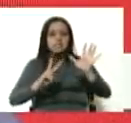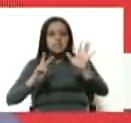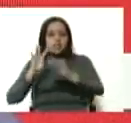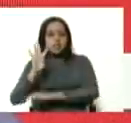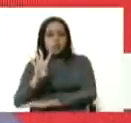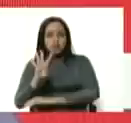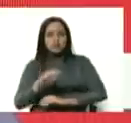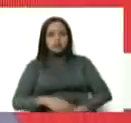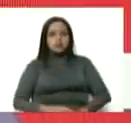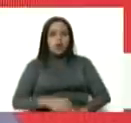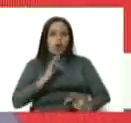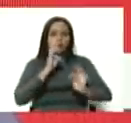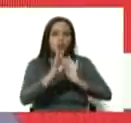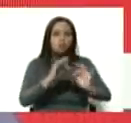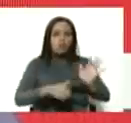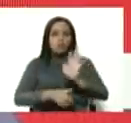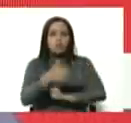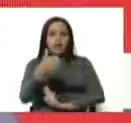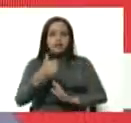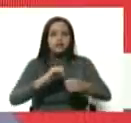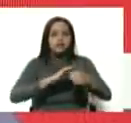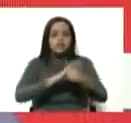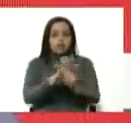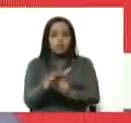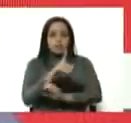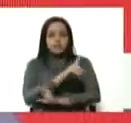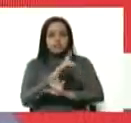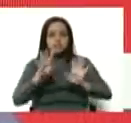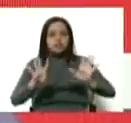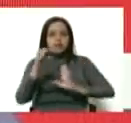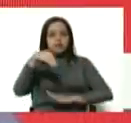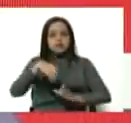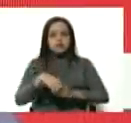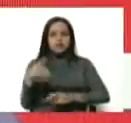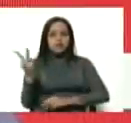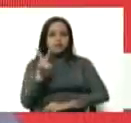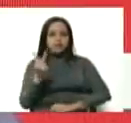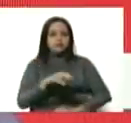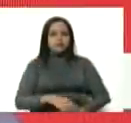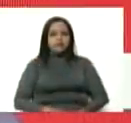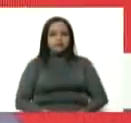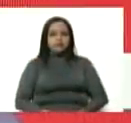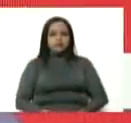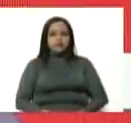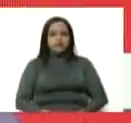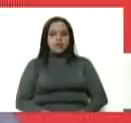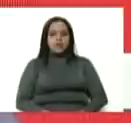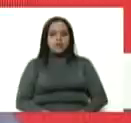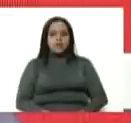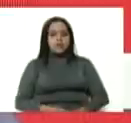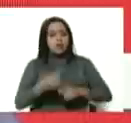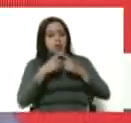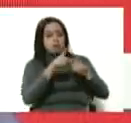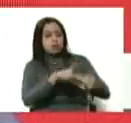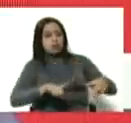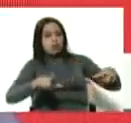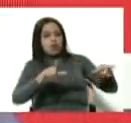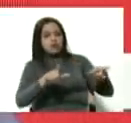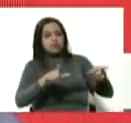5.774 casos más del COVID-19 en Venezuela. Y mientras tanto, estos